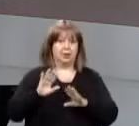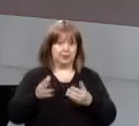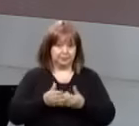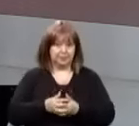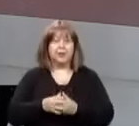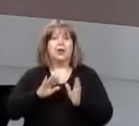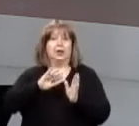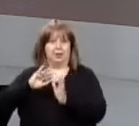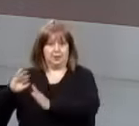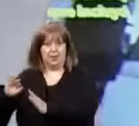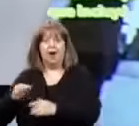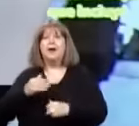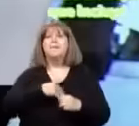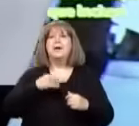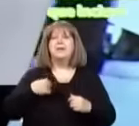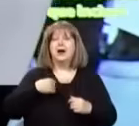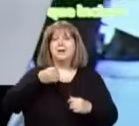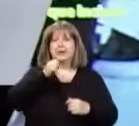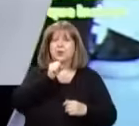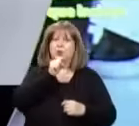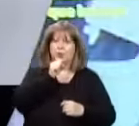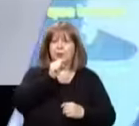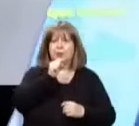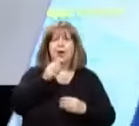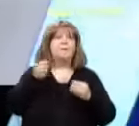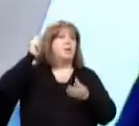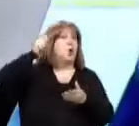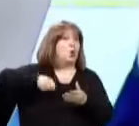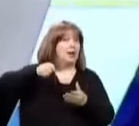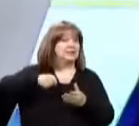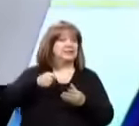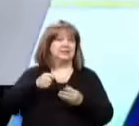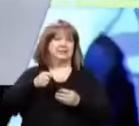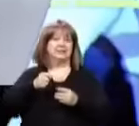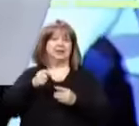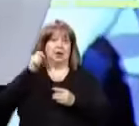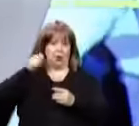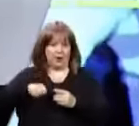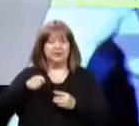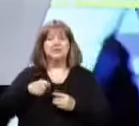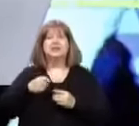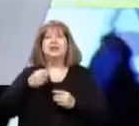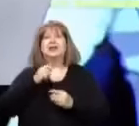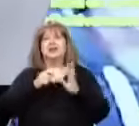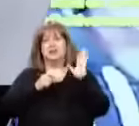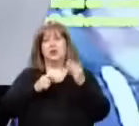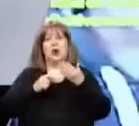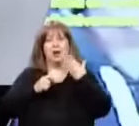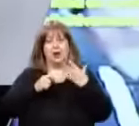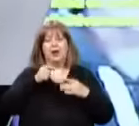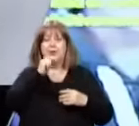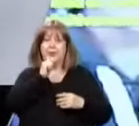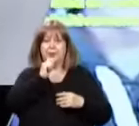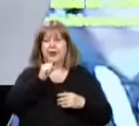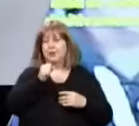dijo la madre de Lucio Dupuy? Porque también ella se manifestó. Es muy cortito el fragmento, porque la verdad es que es muy extenso,